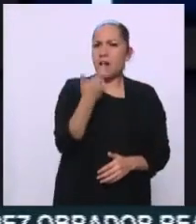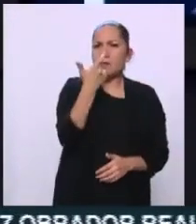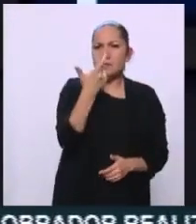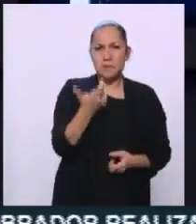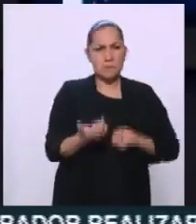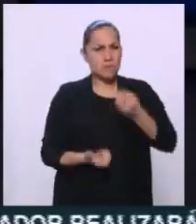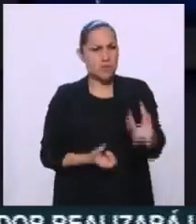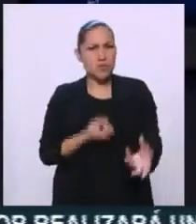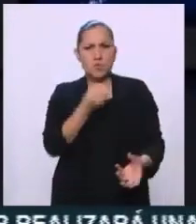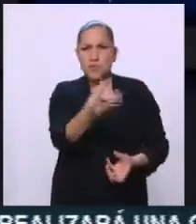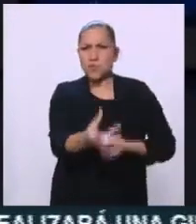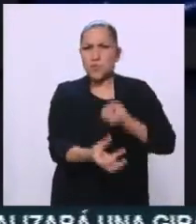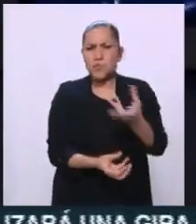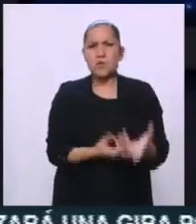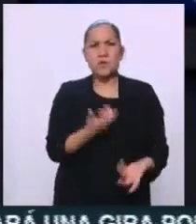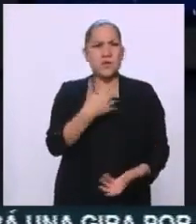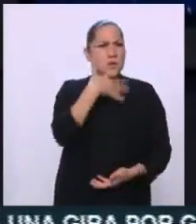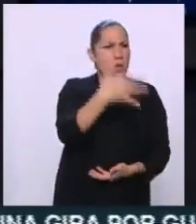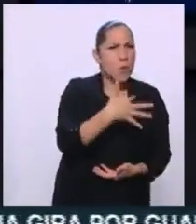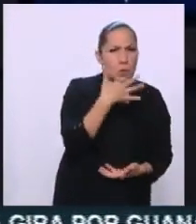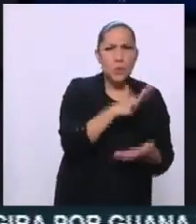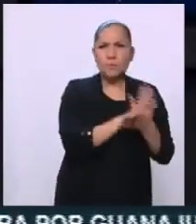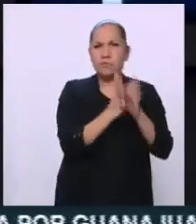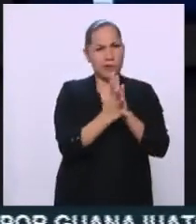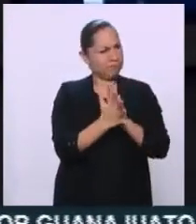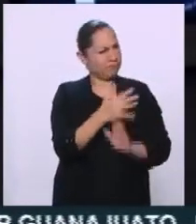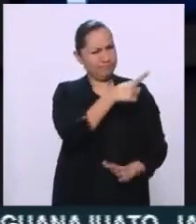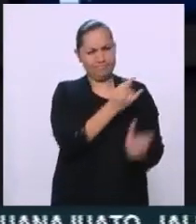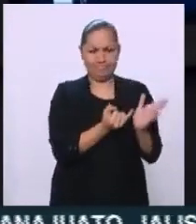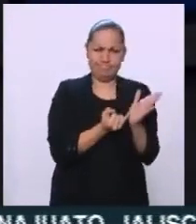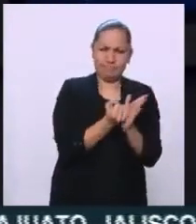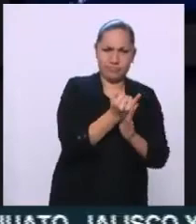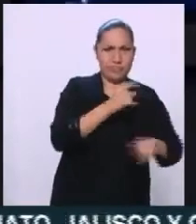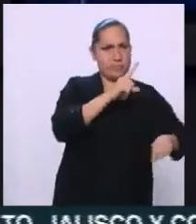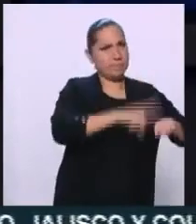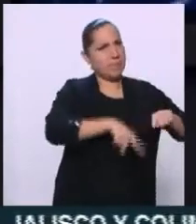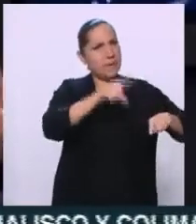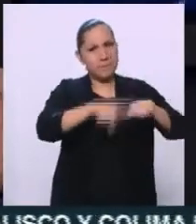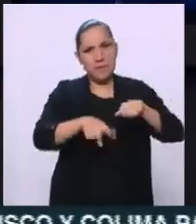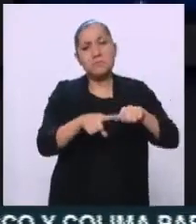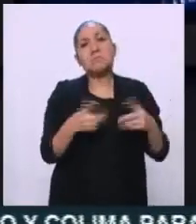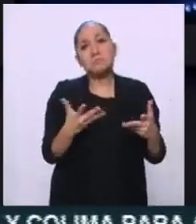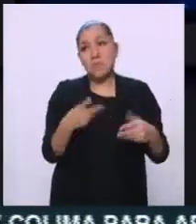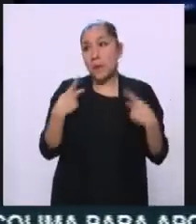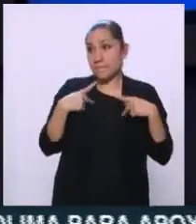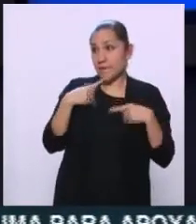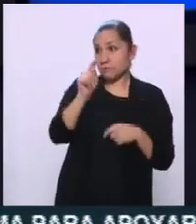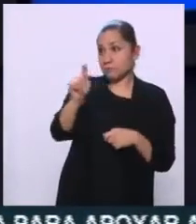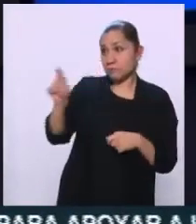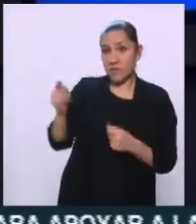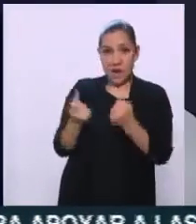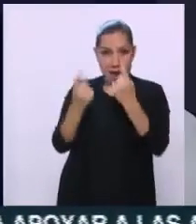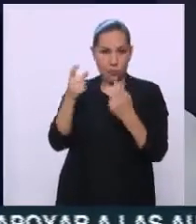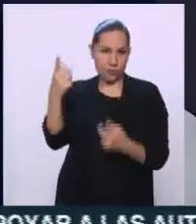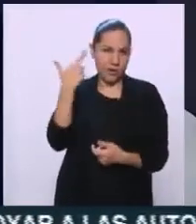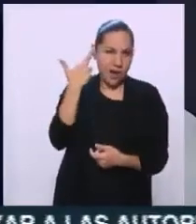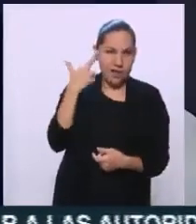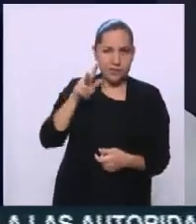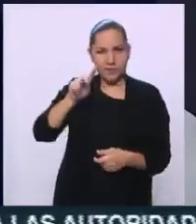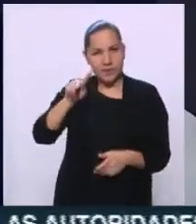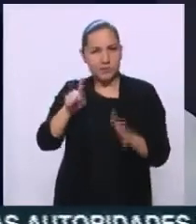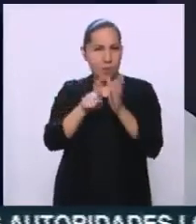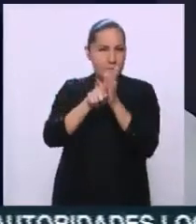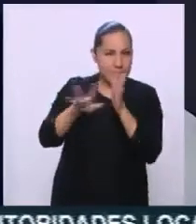que existía, es decir, una cantidad ingente de dinero, y que incluso a columnistas, opinadores, en fin, analistas y